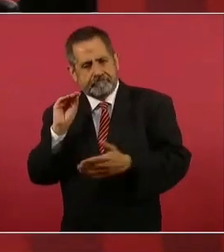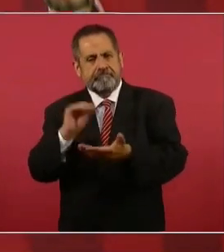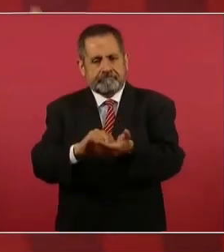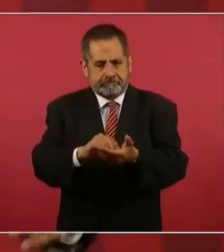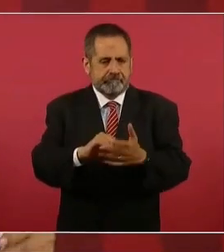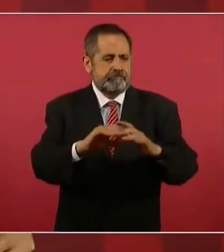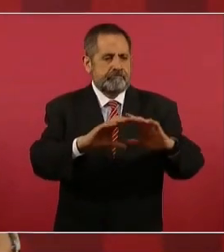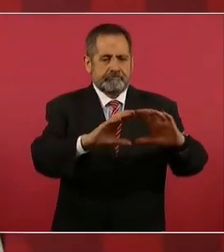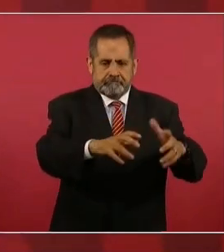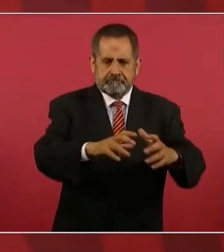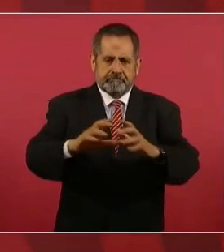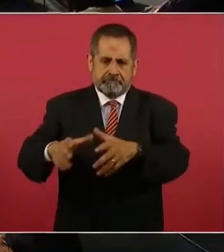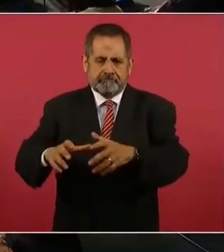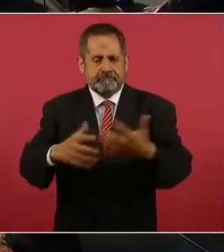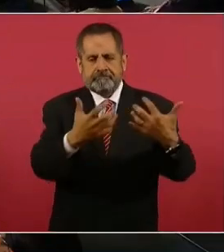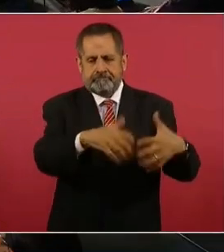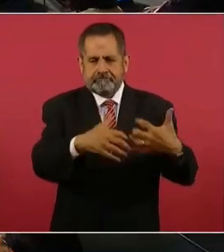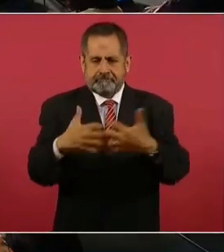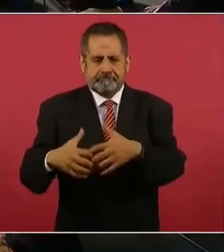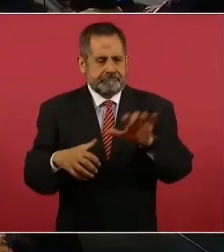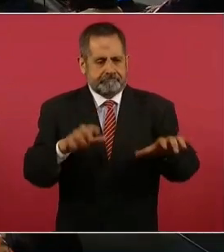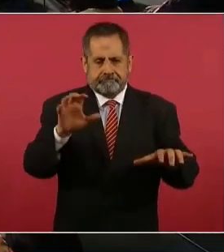plantas allá.